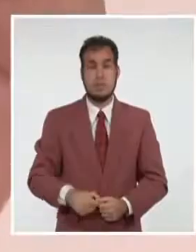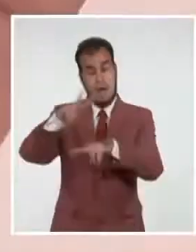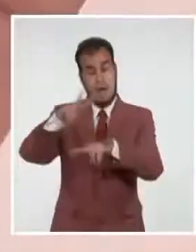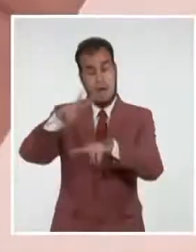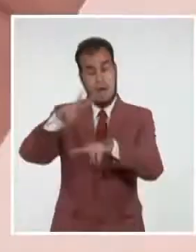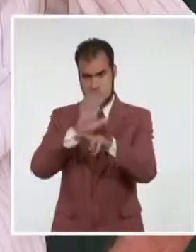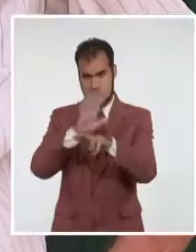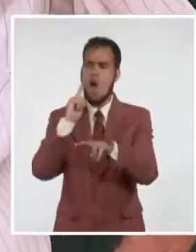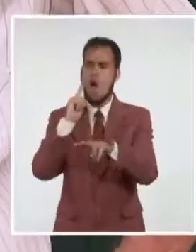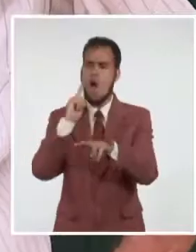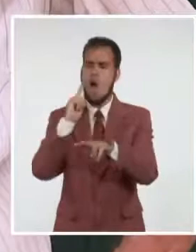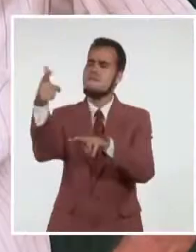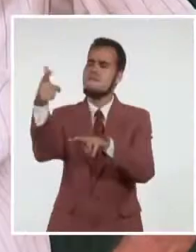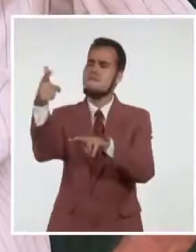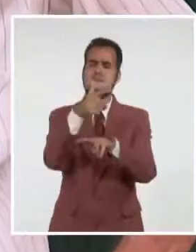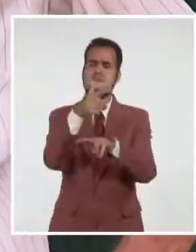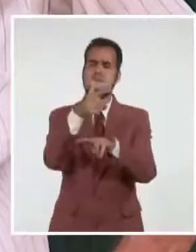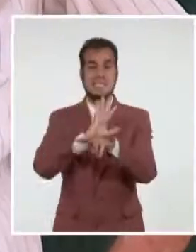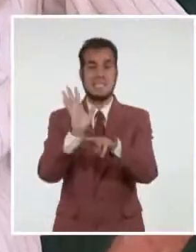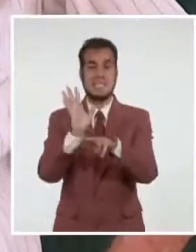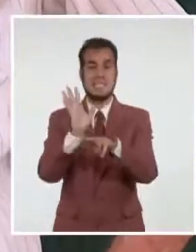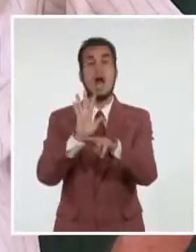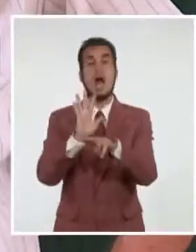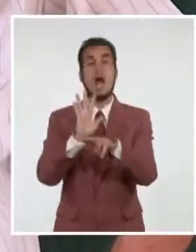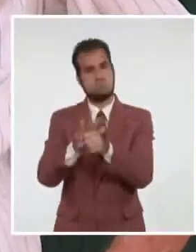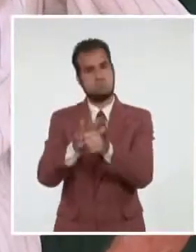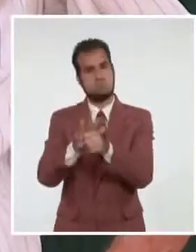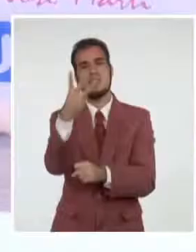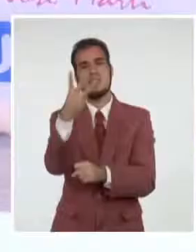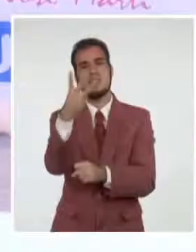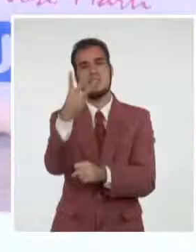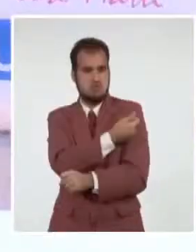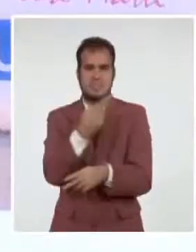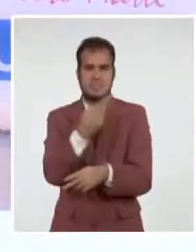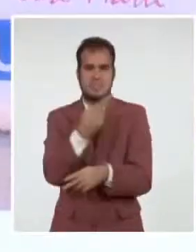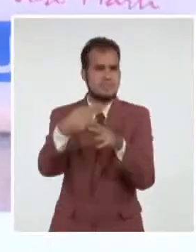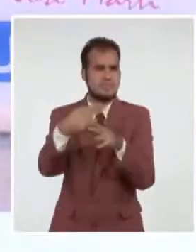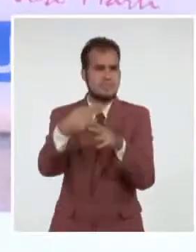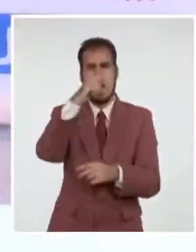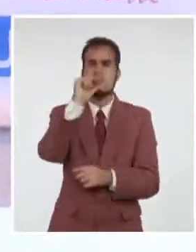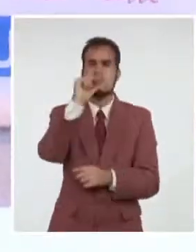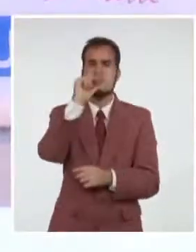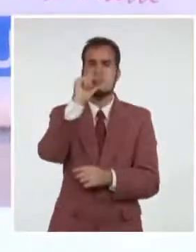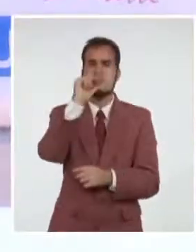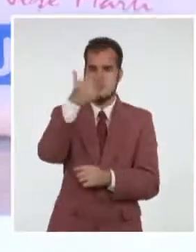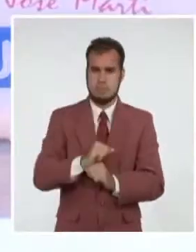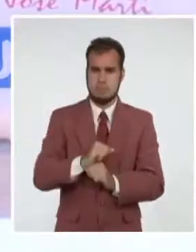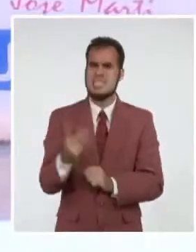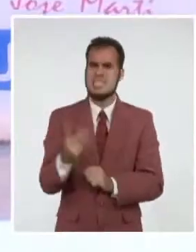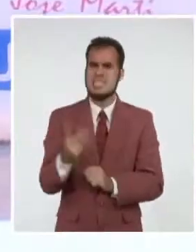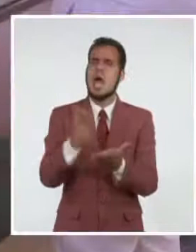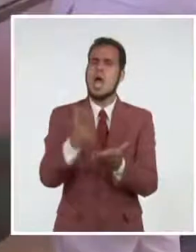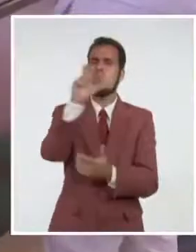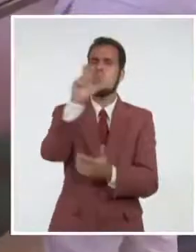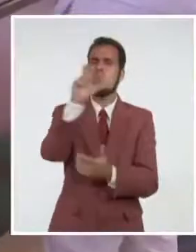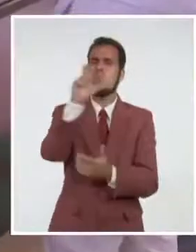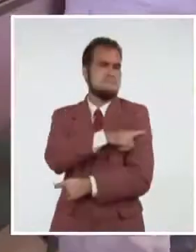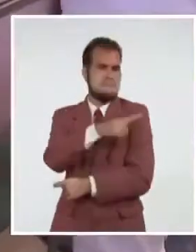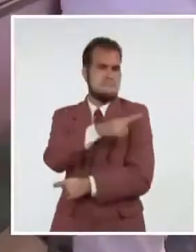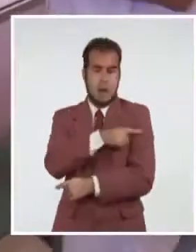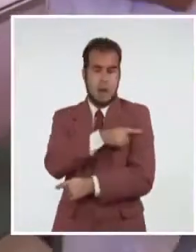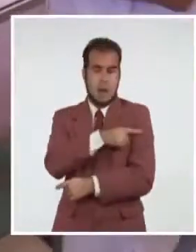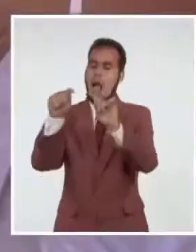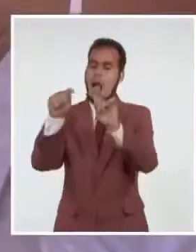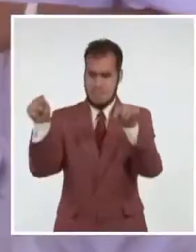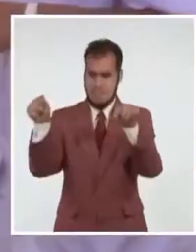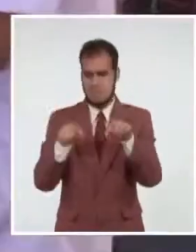aplicación de la tercera dosis de Abdala en 3 vacunatorios radicados en la escuela primaria Raúl Ferrer del Consejo Popular Tamarindo